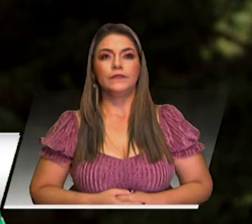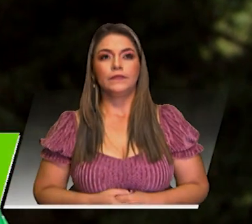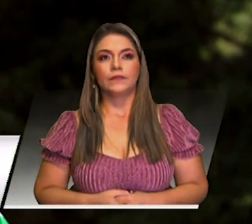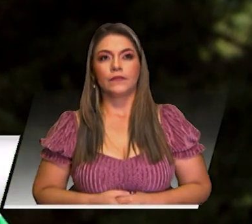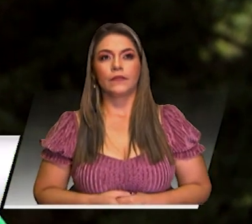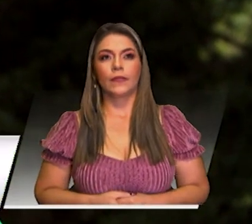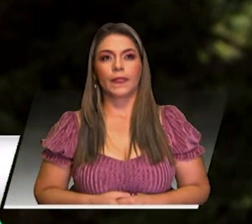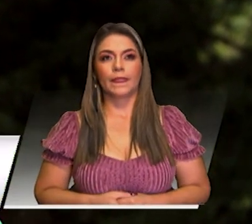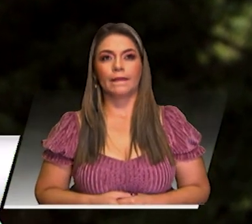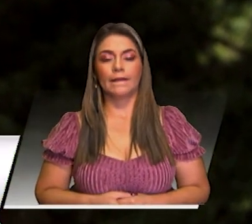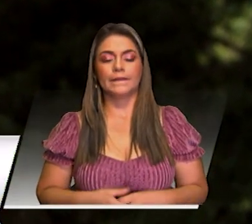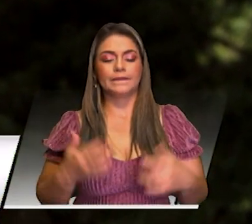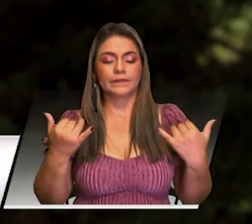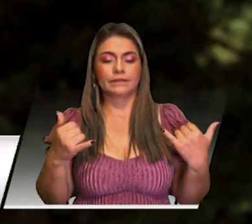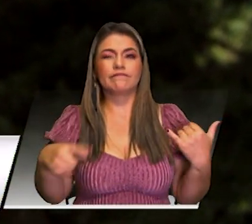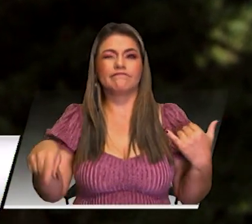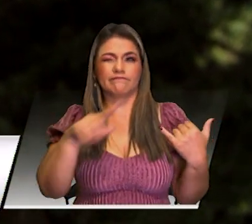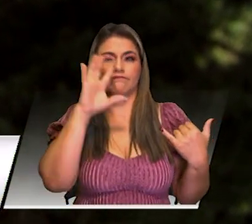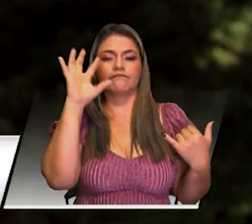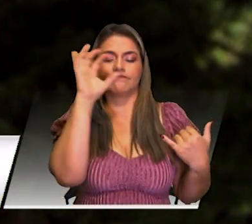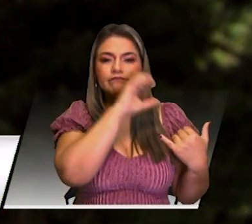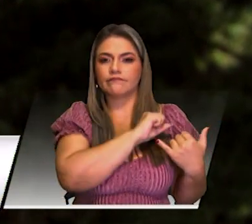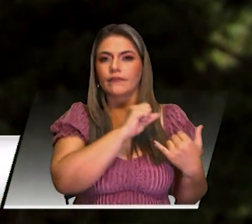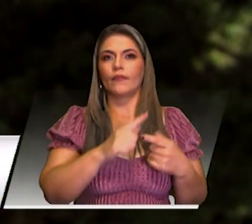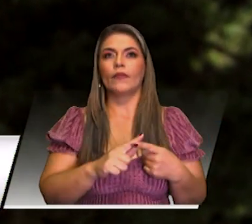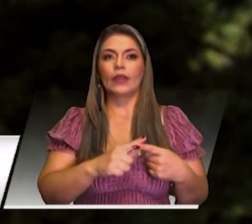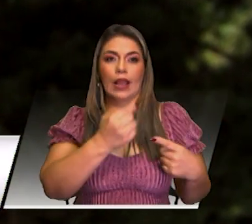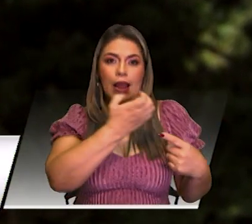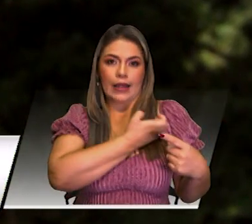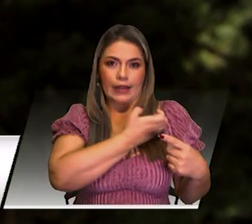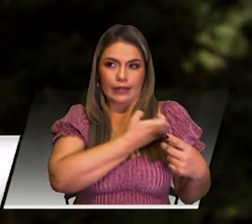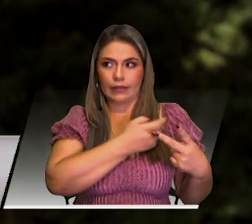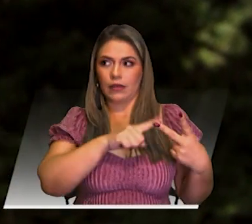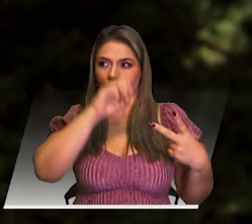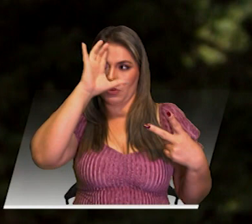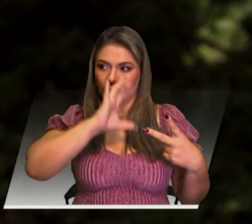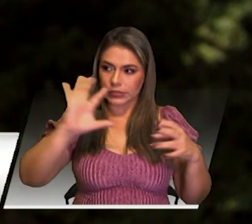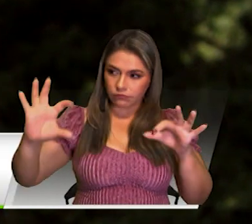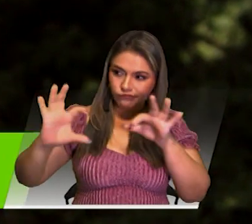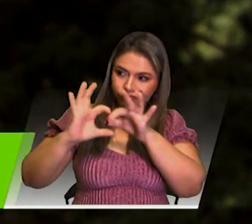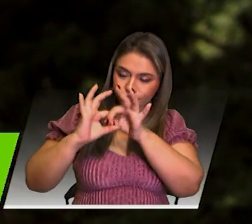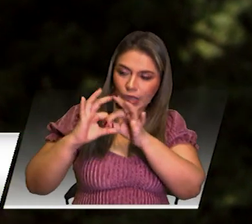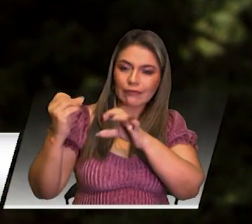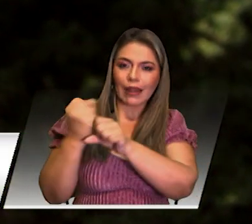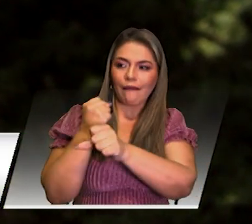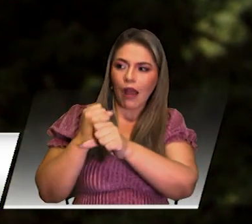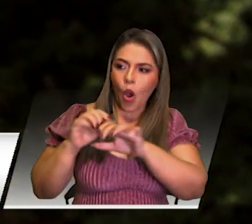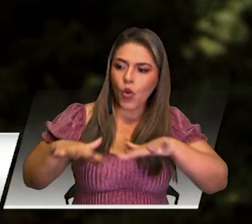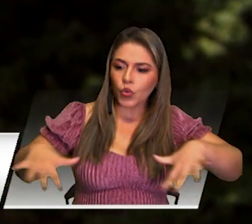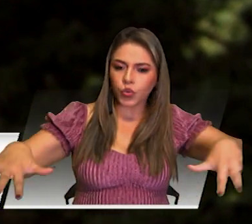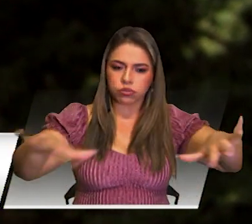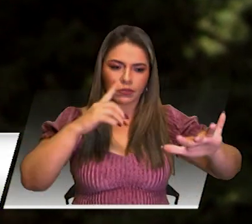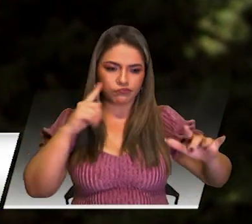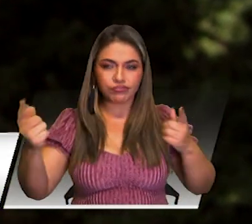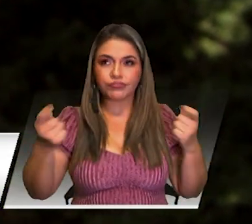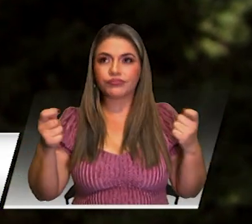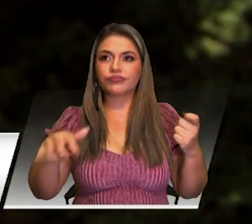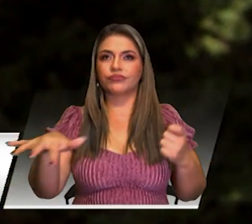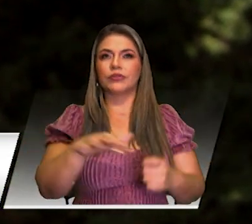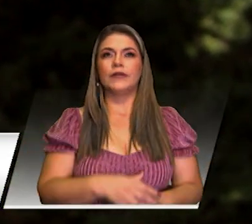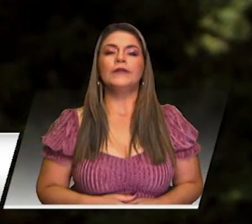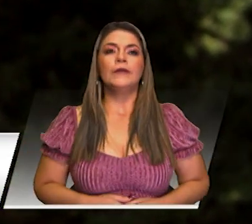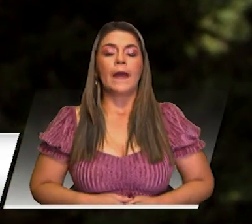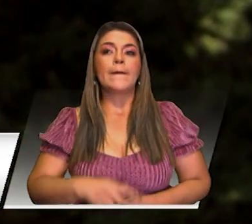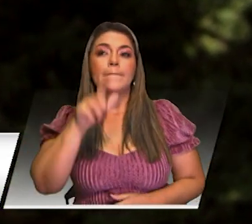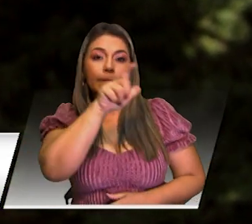el trabajo articulado entre la administración municipal y la policía nacional para hacer un control efectivo de estas medidas la